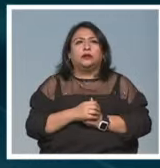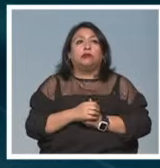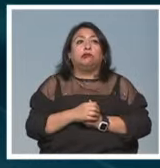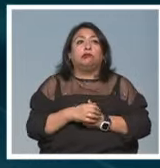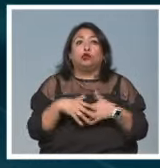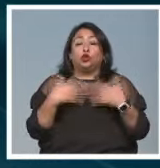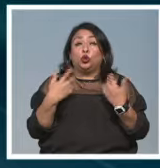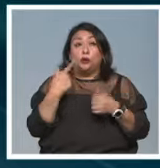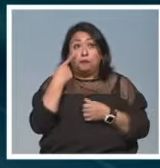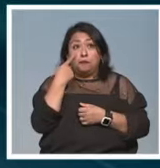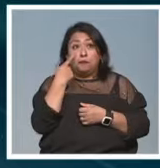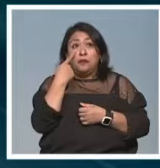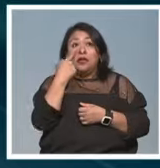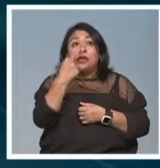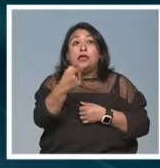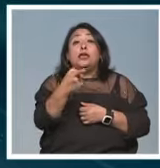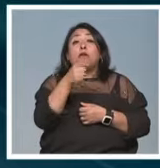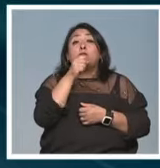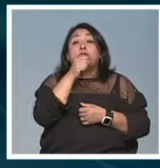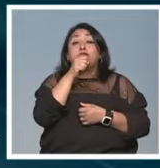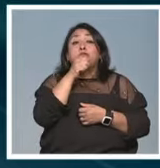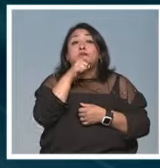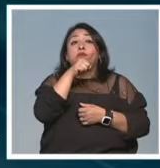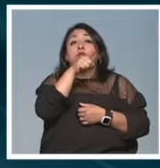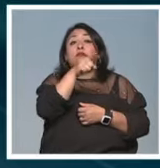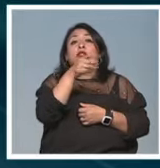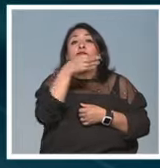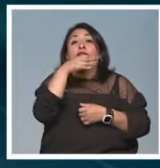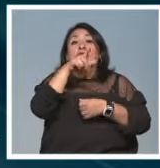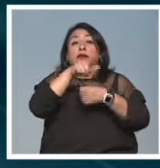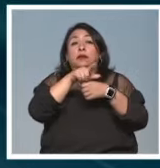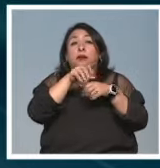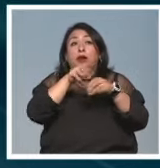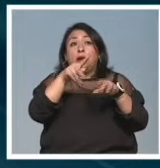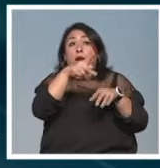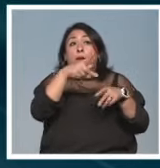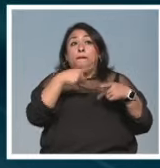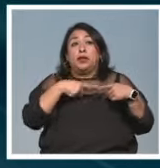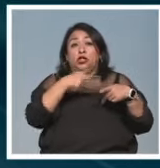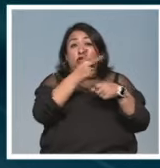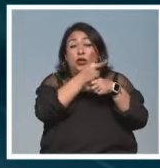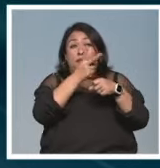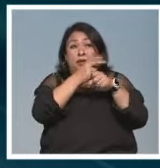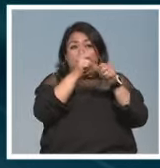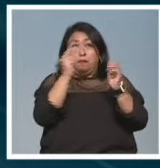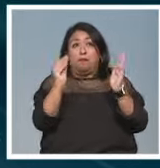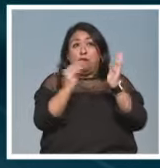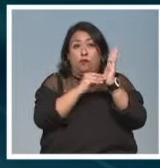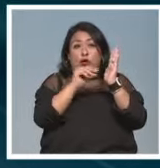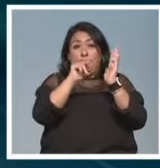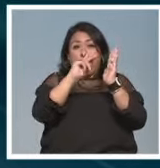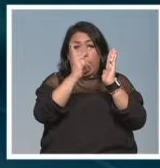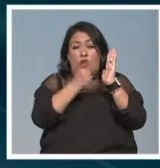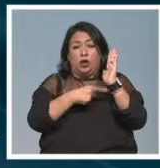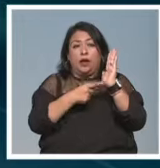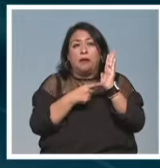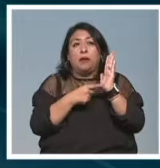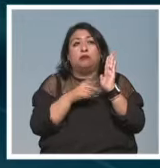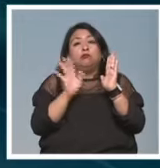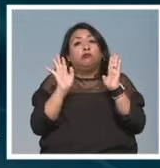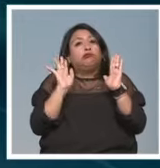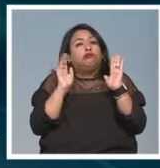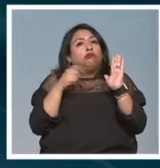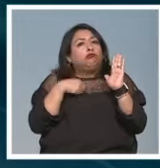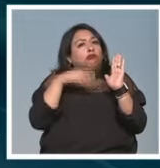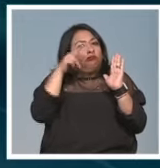Wow, pues lo vi publicado en la página del festival, es uno de los artistas invitados, está en el programa. Y pues nada,